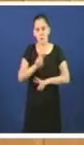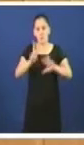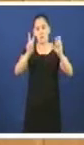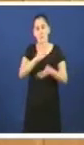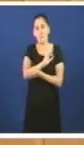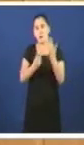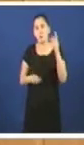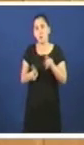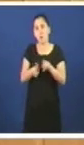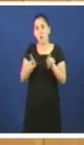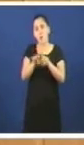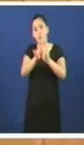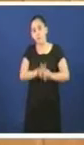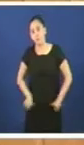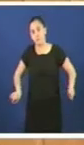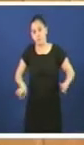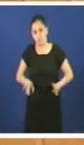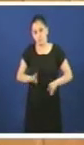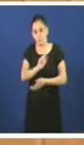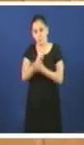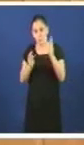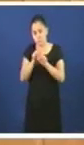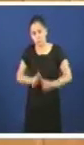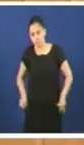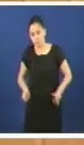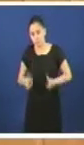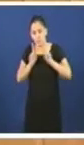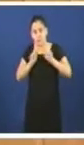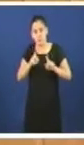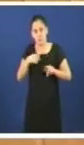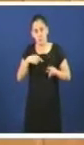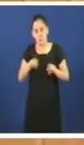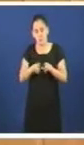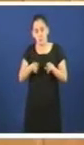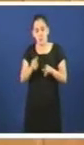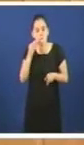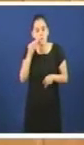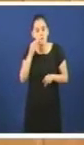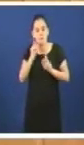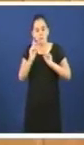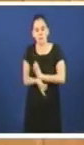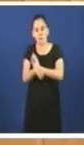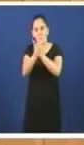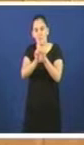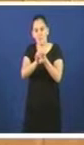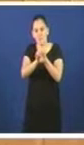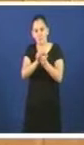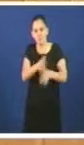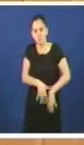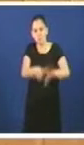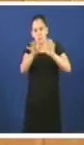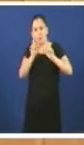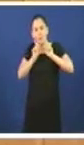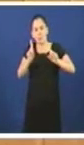cordial o siguiente seríamos parbus siendo un reaccionáramos contra los filis y dos partidarios